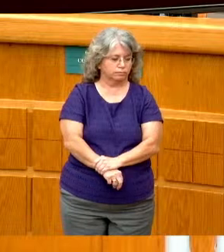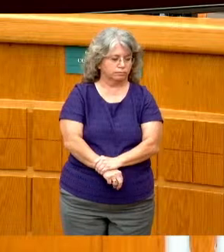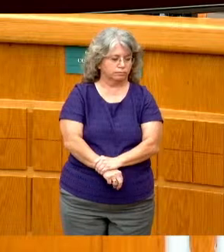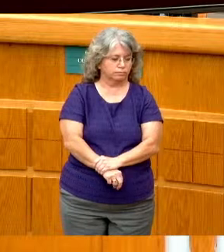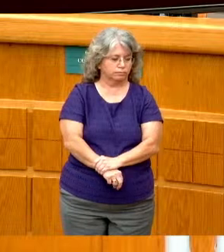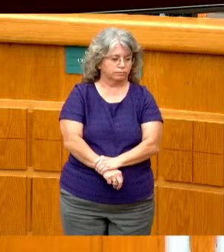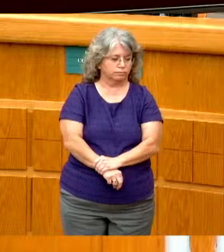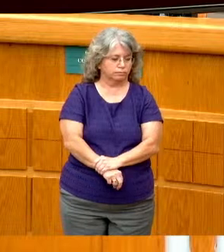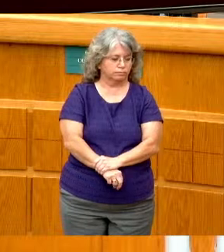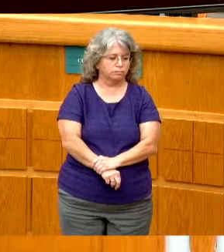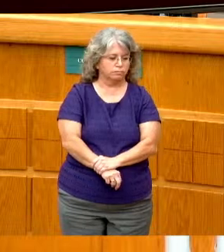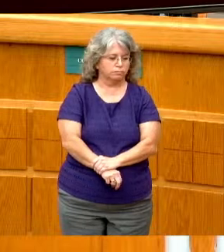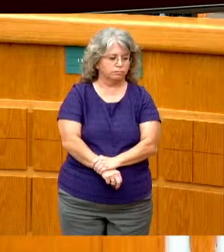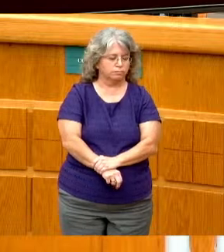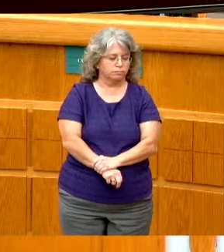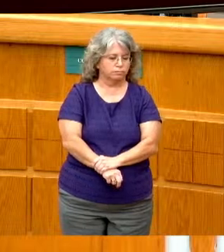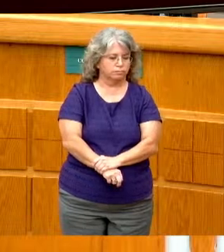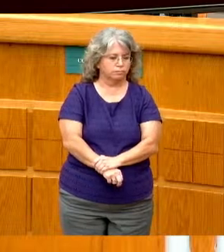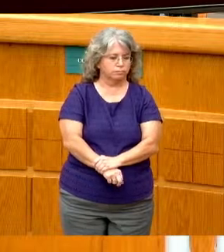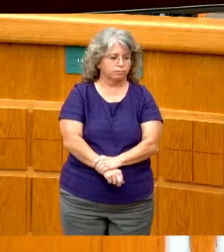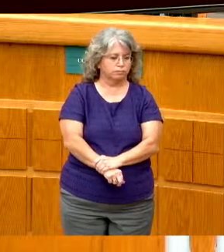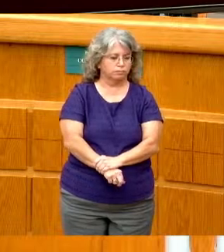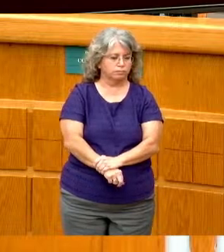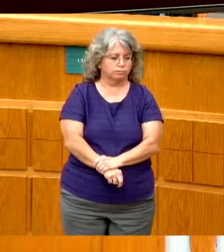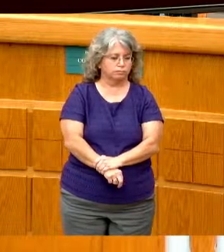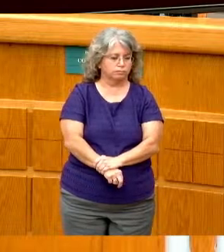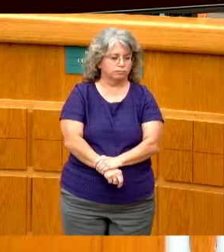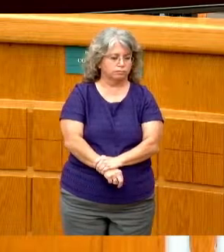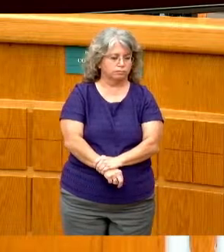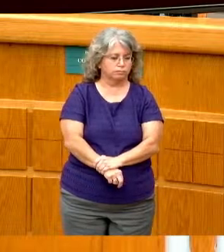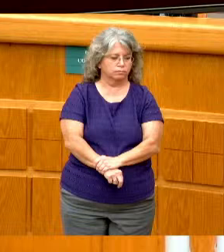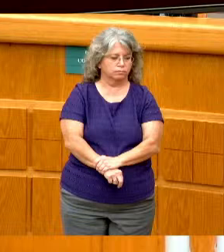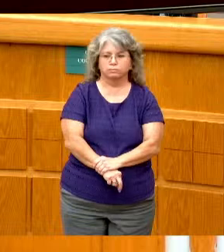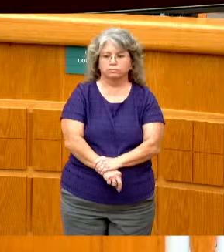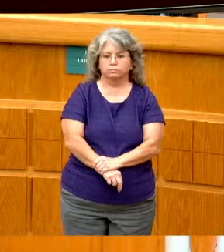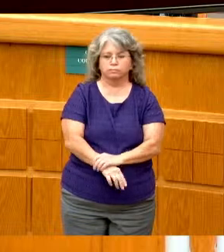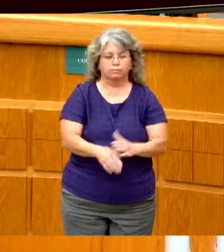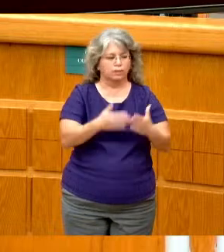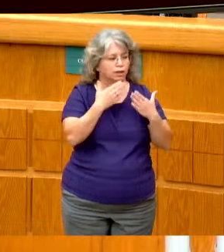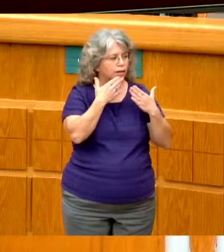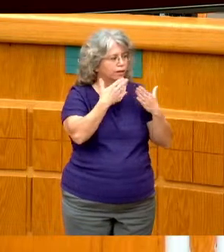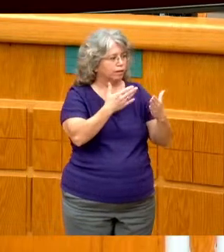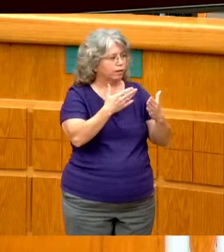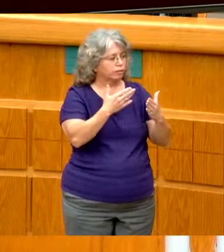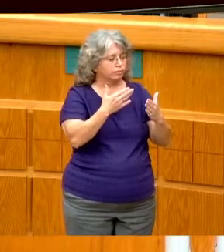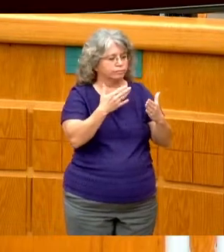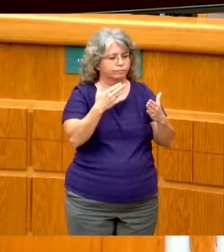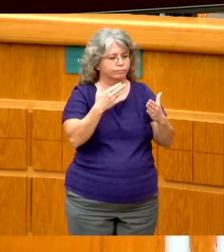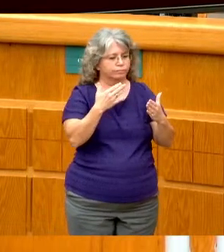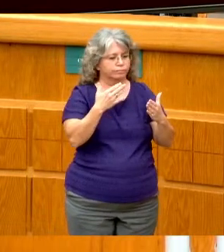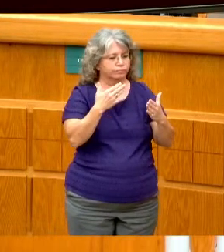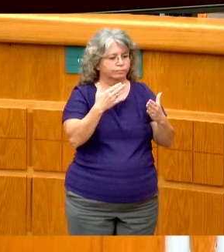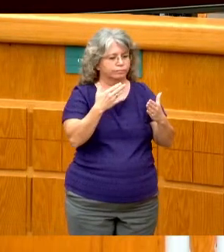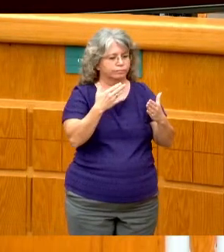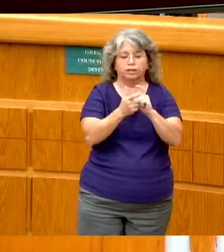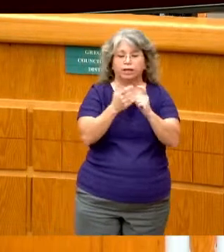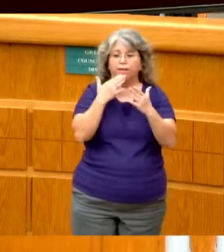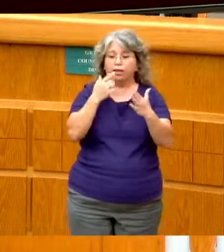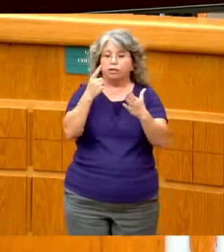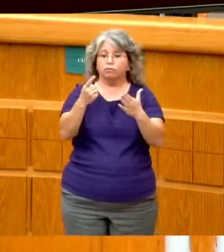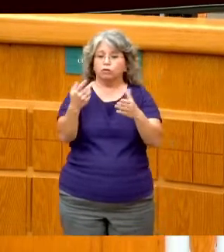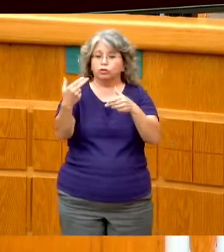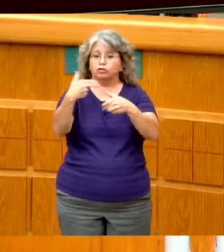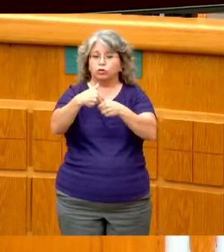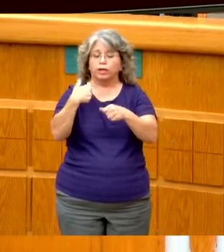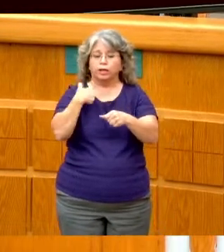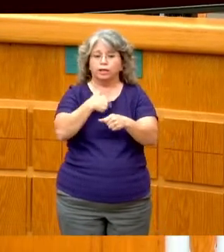área. Le recordamos que todas las vacunas son libres de costo. Thank you, Gabby. Thank you all for joining us this evening for our press